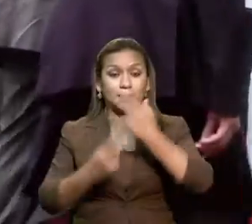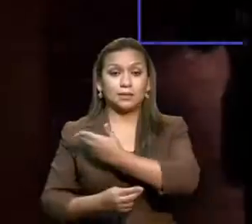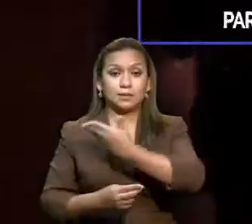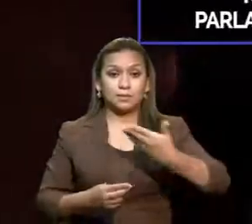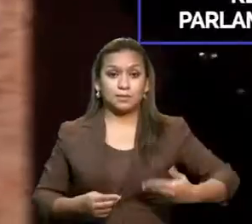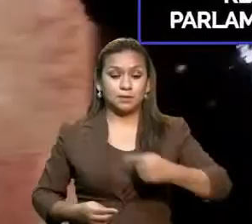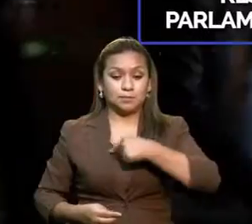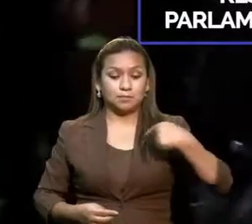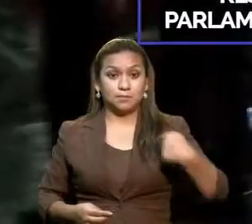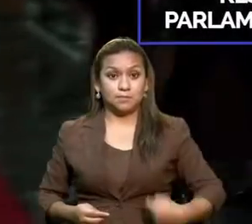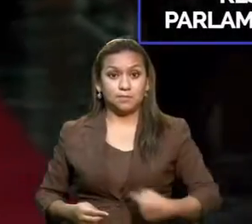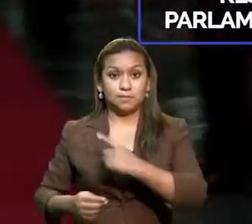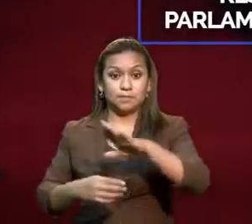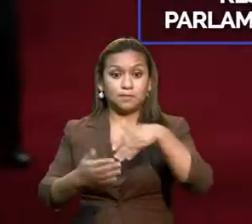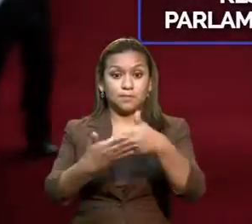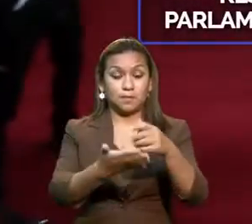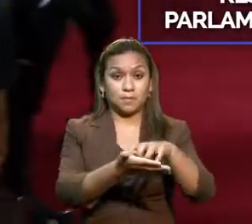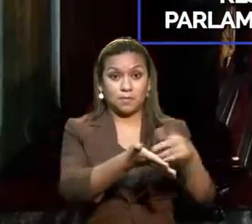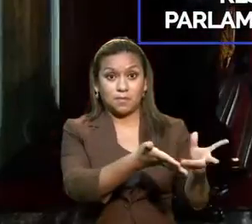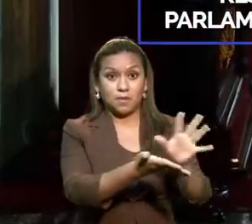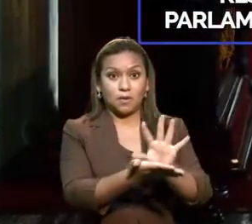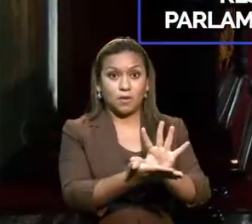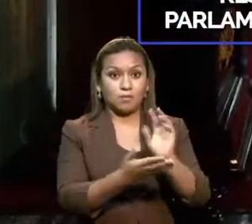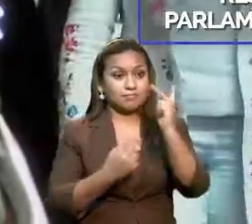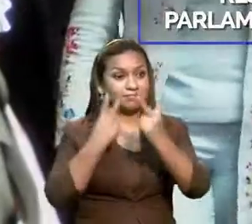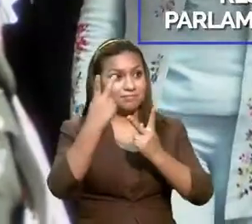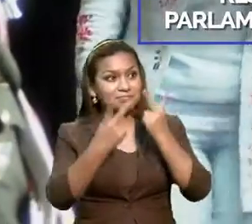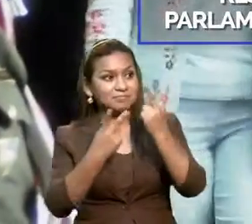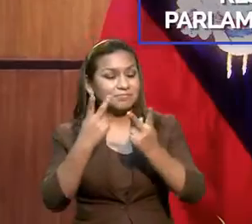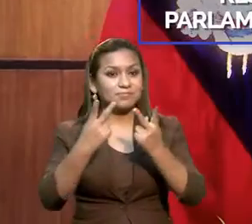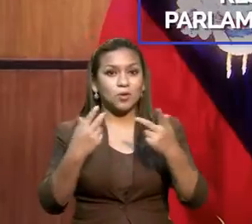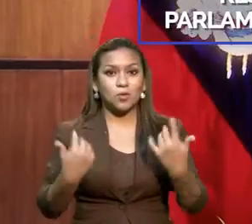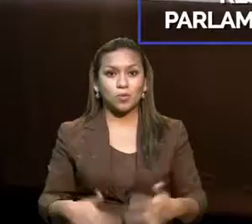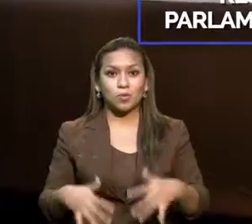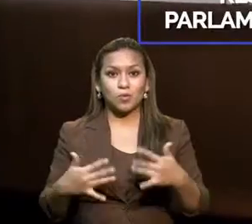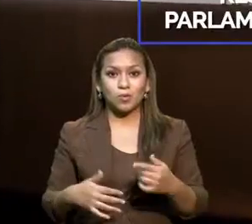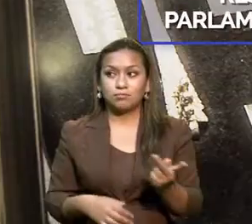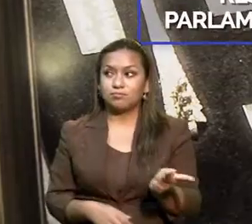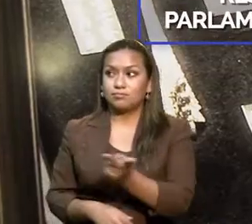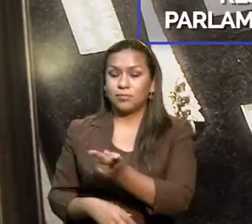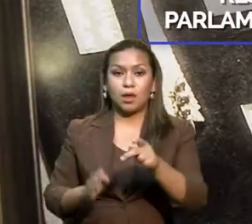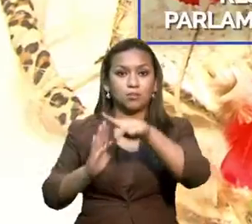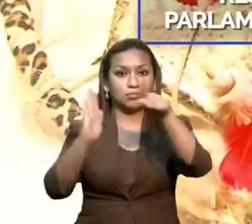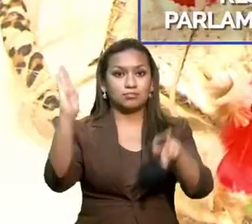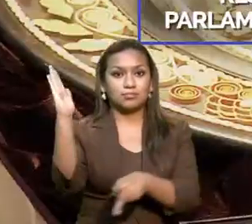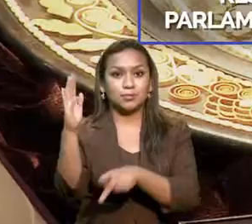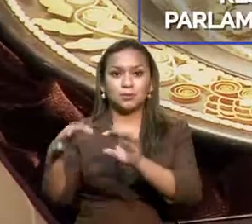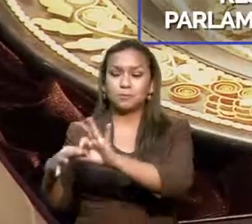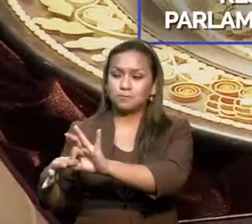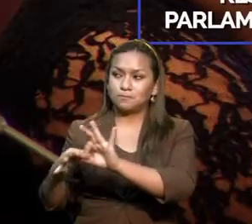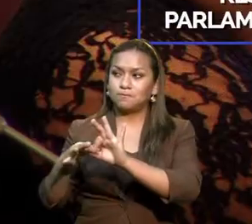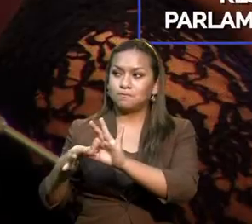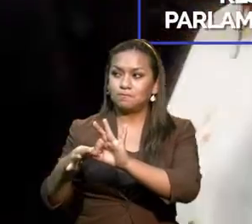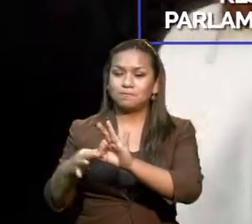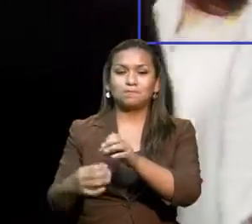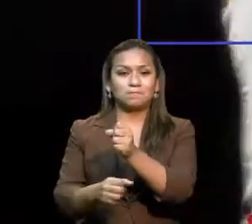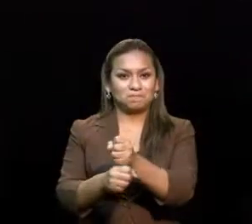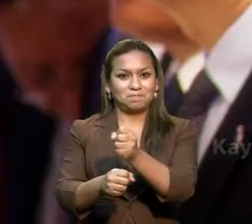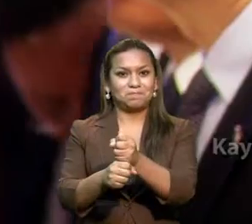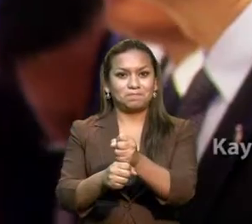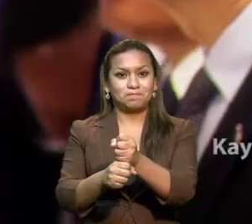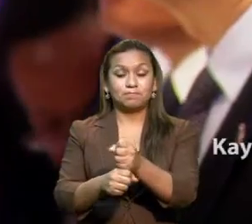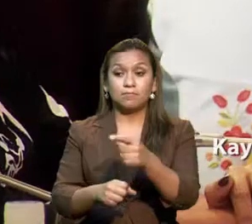La visita del presidente Xi Jinping a la Asamblea Nacional resaltó el rol fundamental de los parlamentos en las relaciones entre